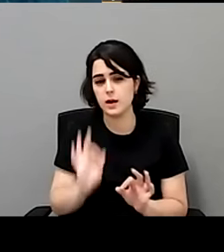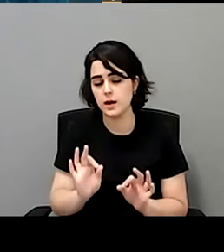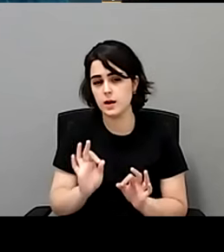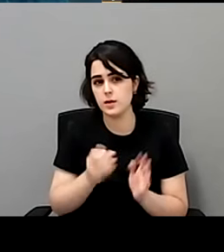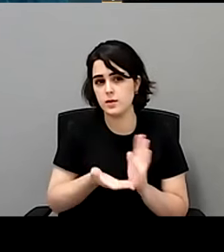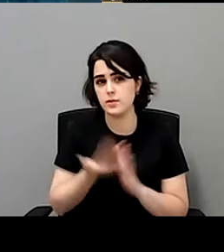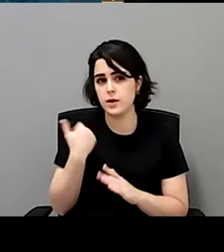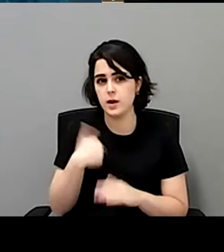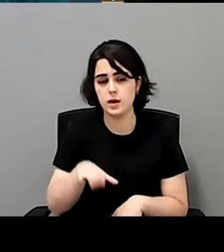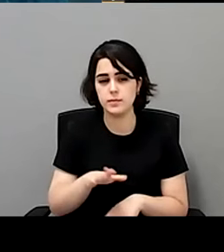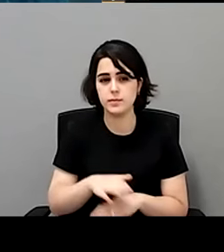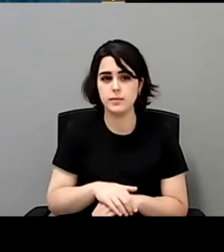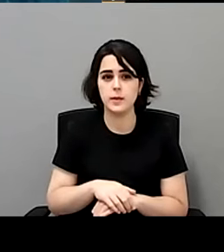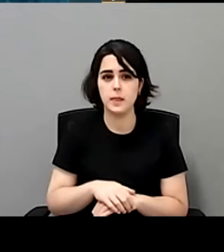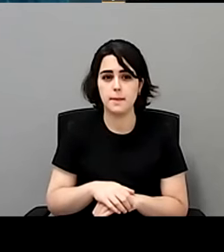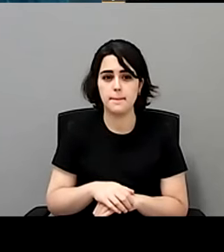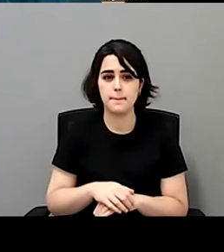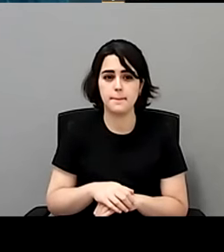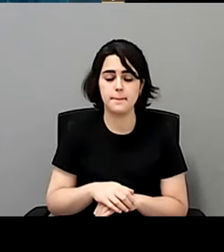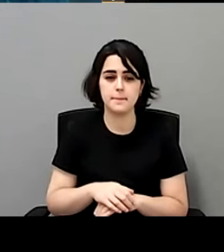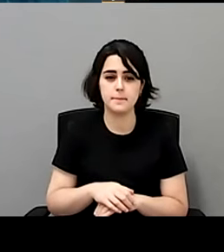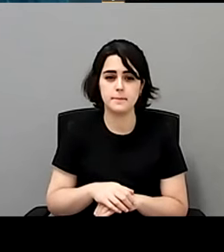está. Así que...